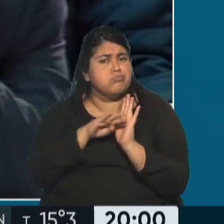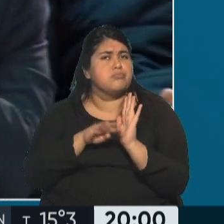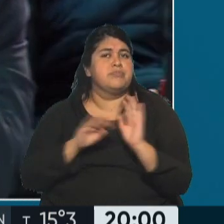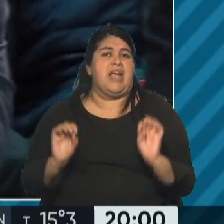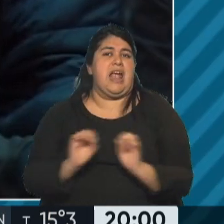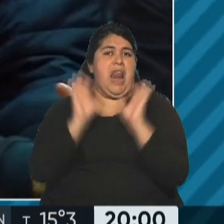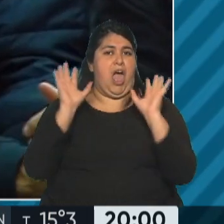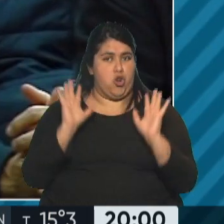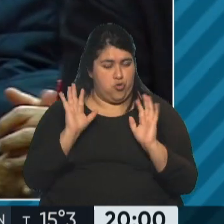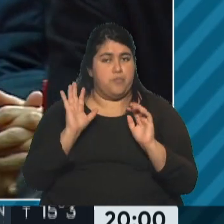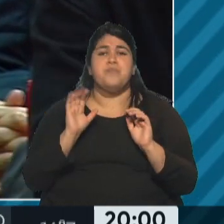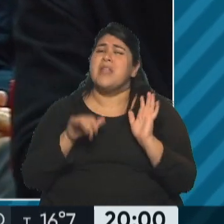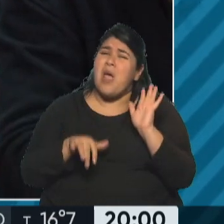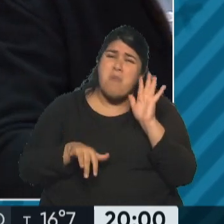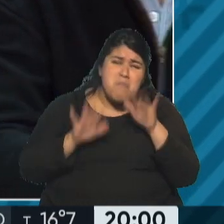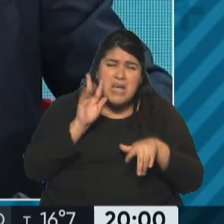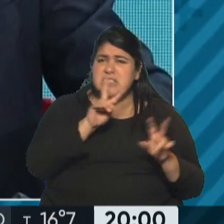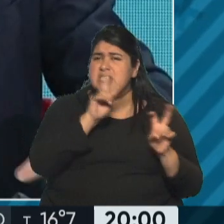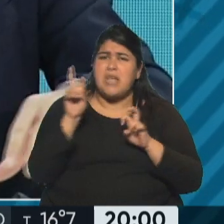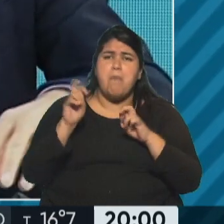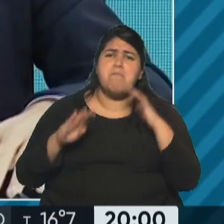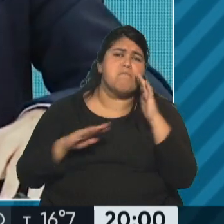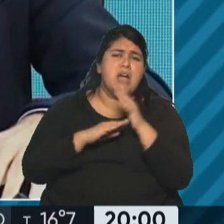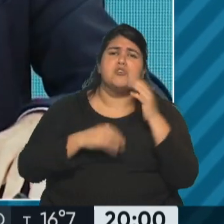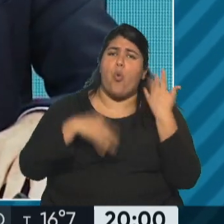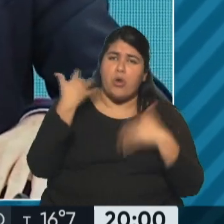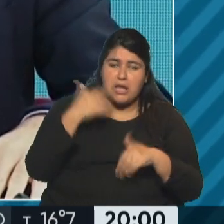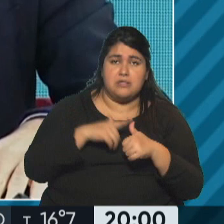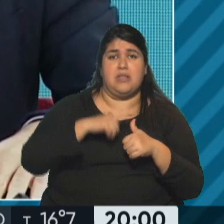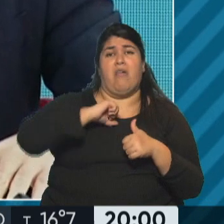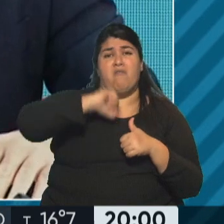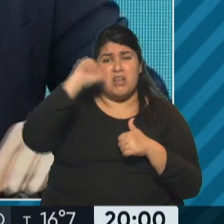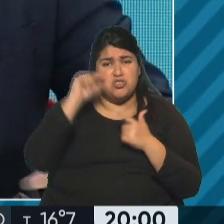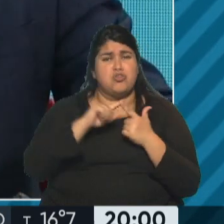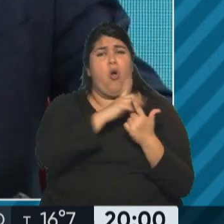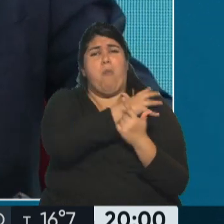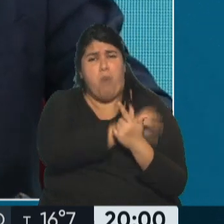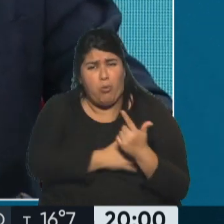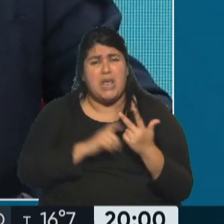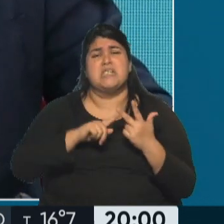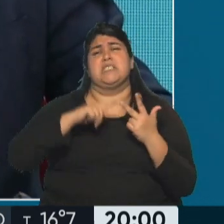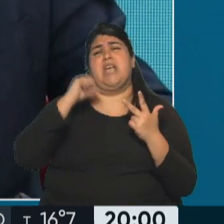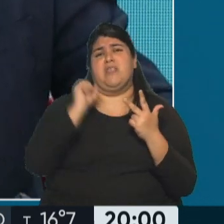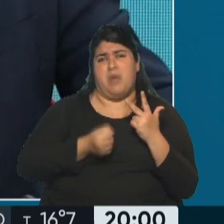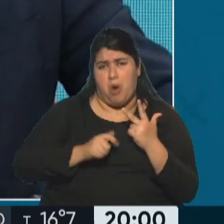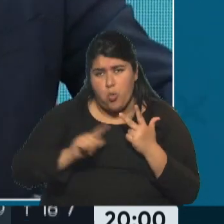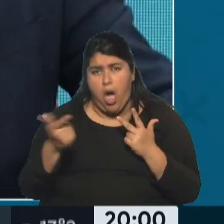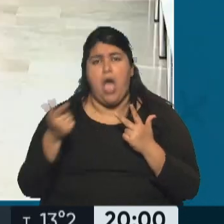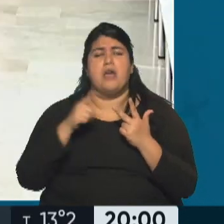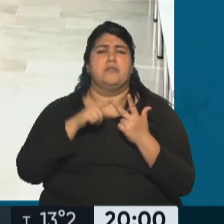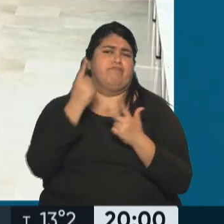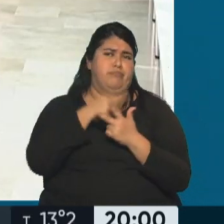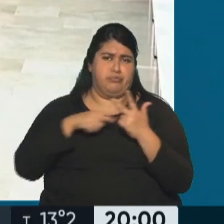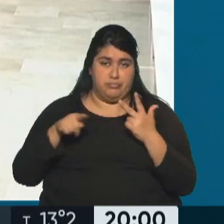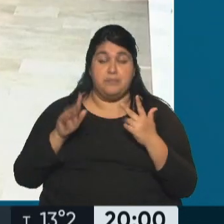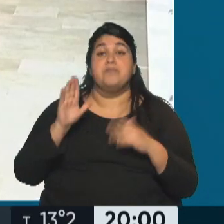las principales urgencias que tenemos hoy: inflación, pobreza, desempleo y demás, sino que además